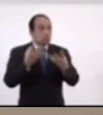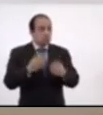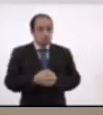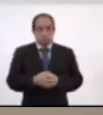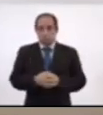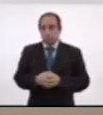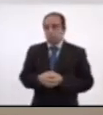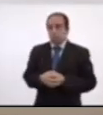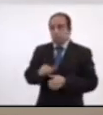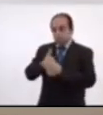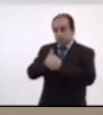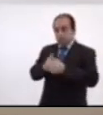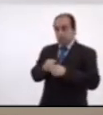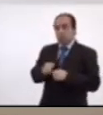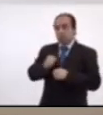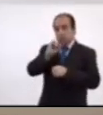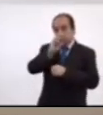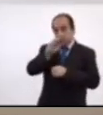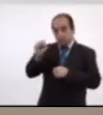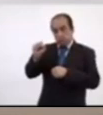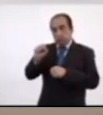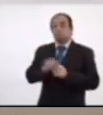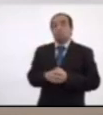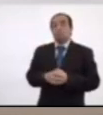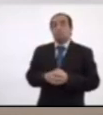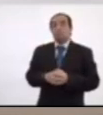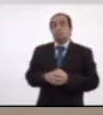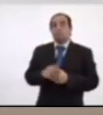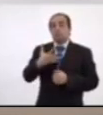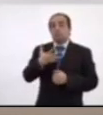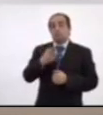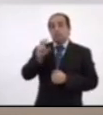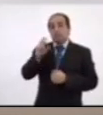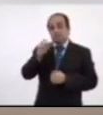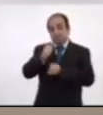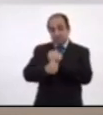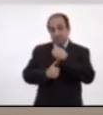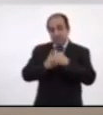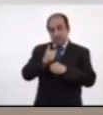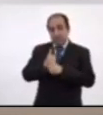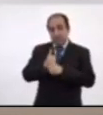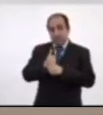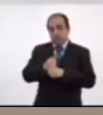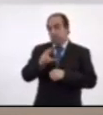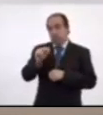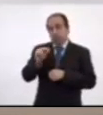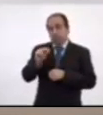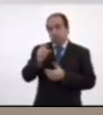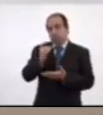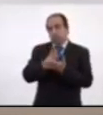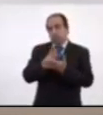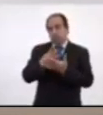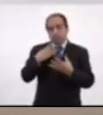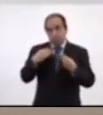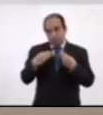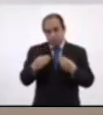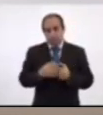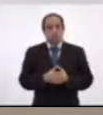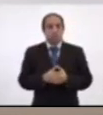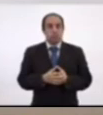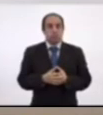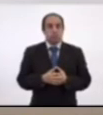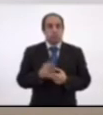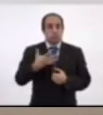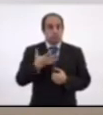el rezago del Seguro Social se ha construido en 30 años, no en solamente la pandemia. Hay